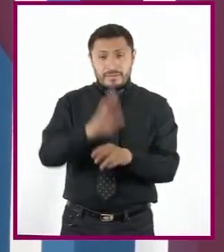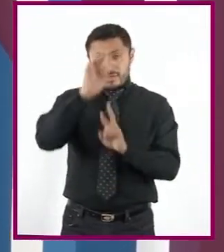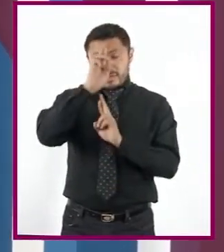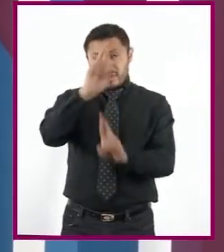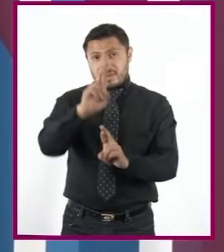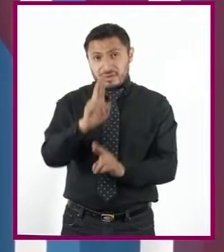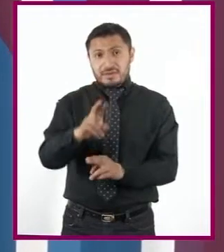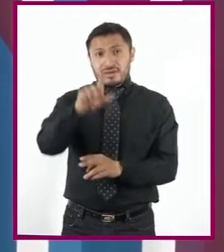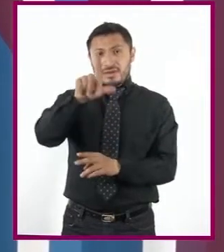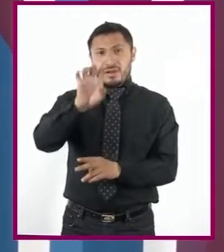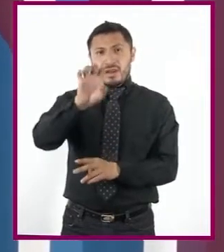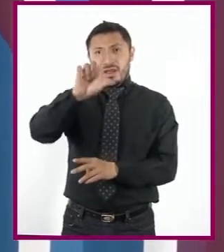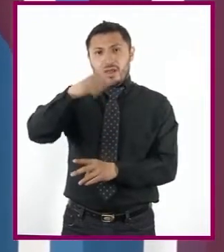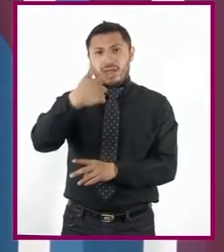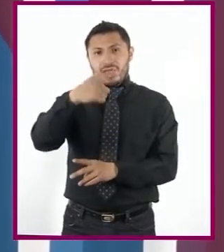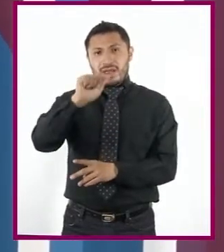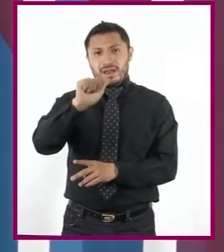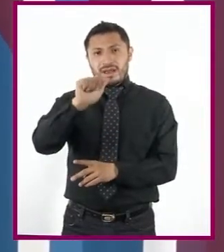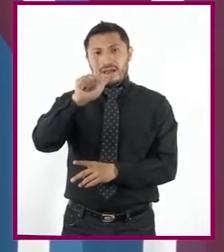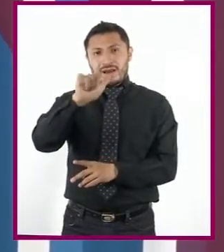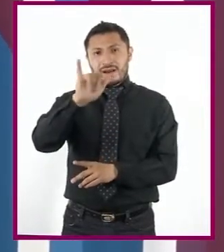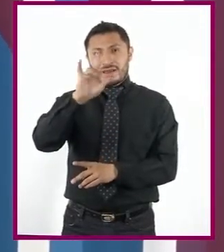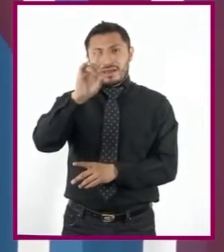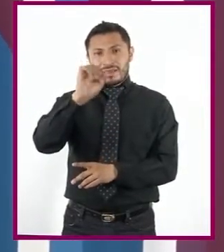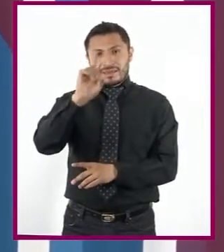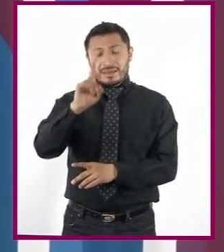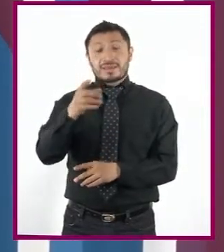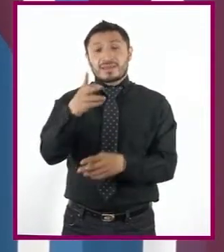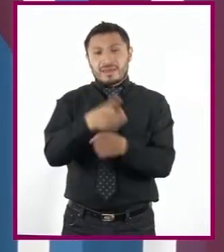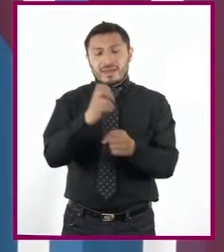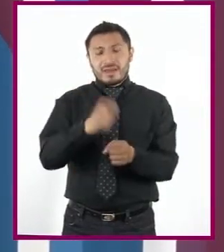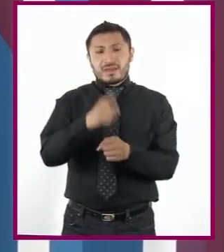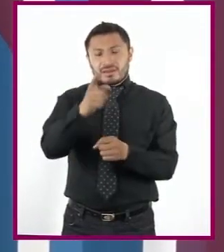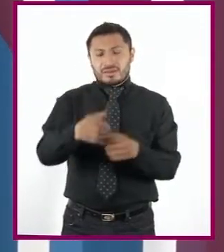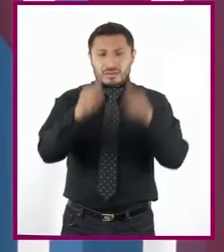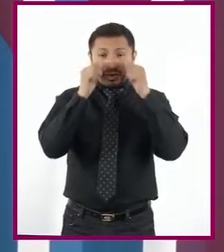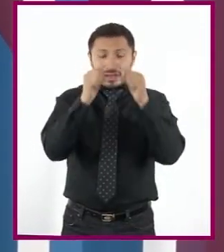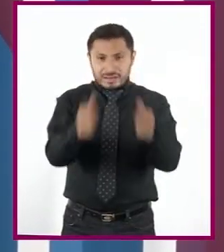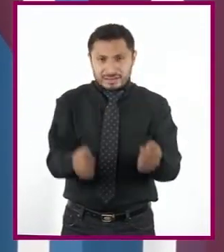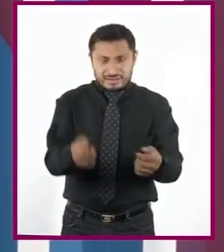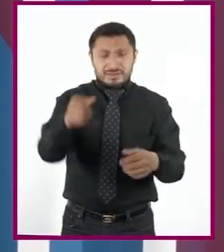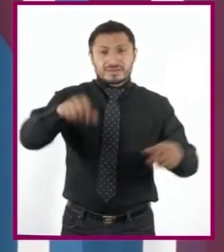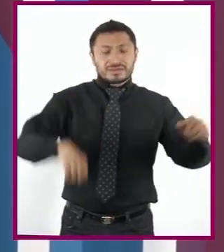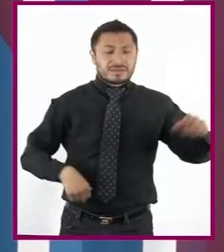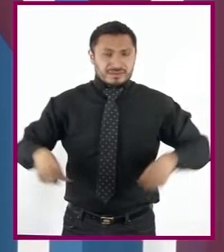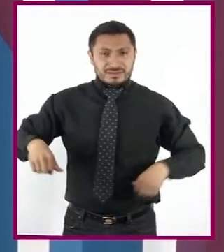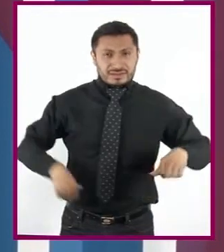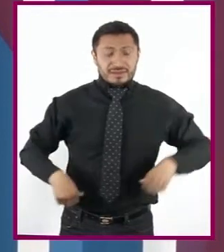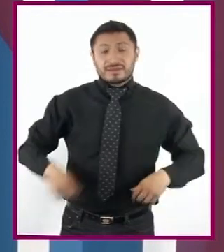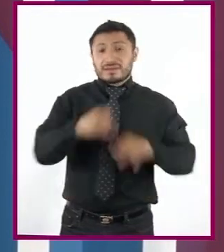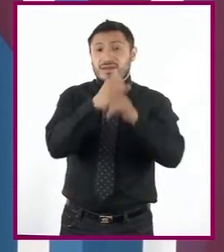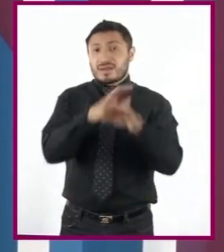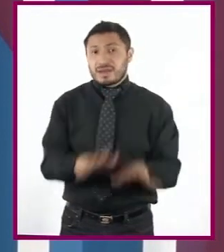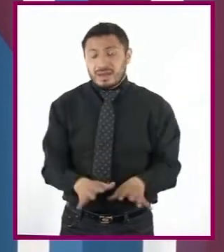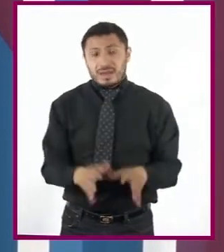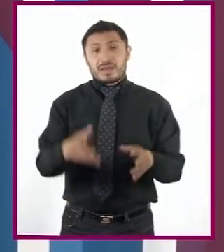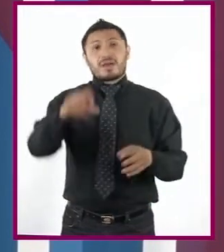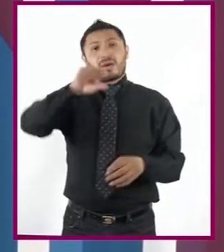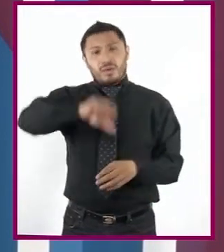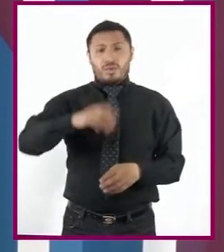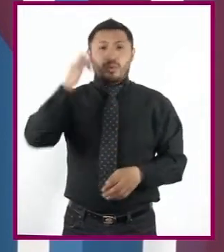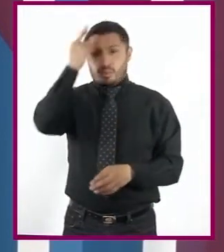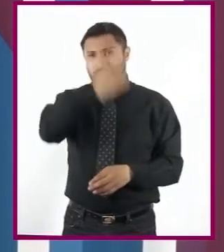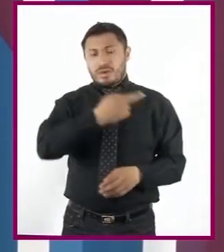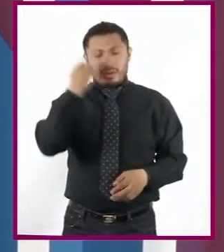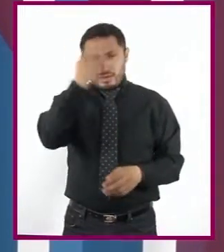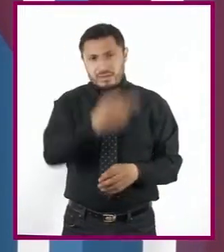legalidad. Les invito a que se acomoden y presten mucha atención a las actividades e información que